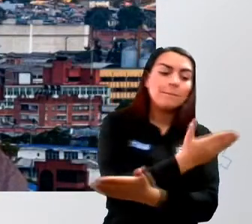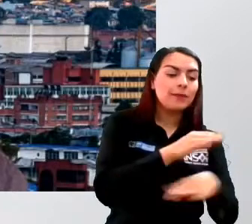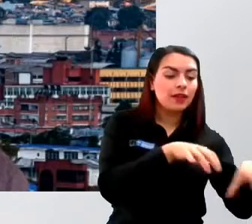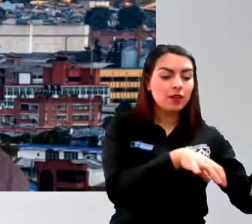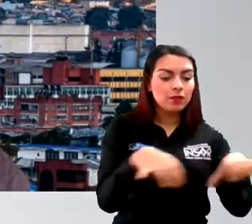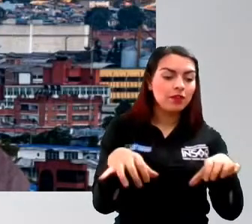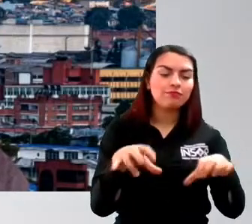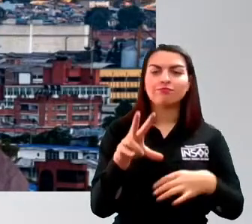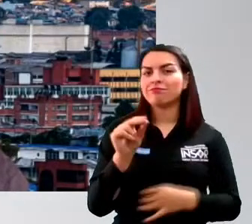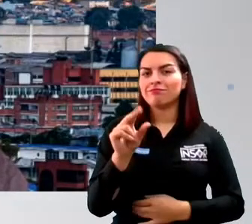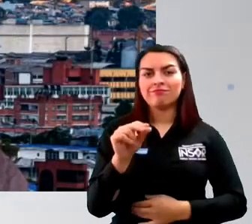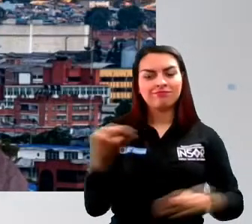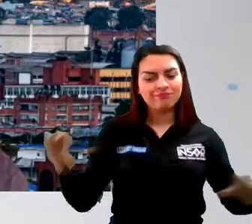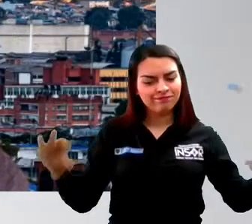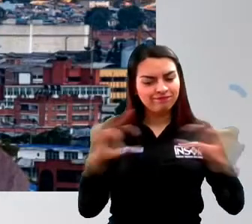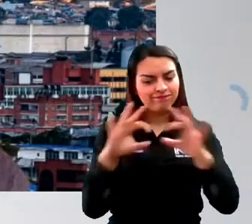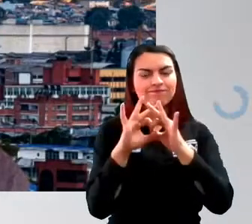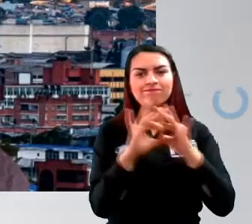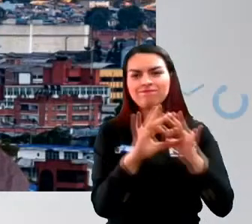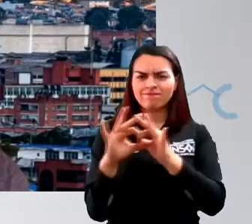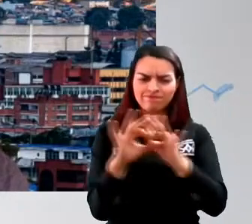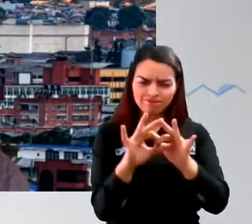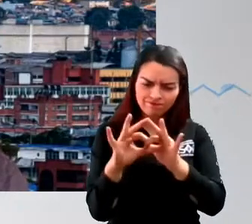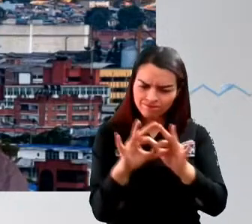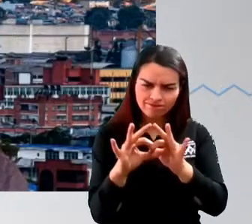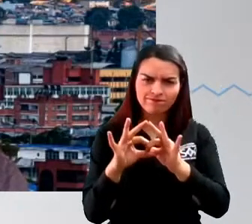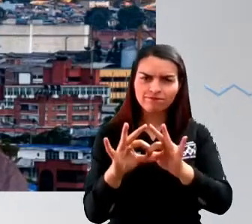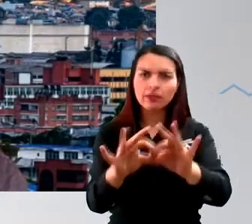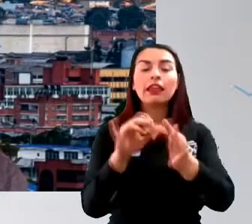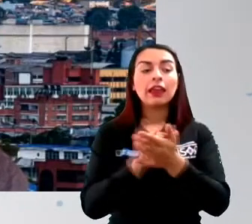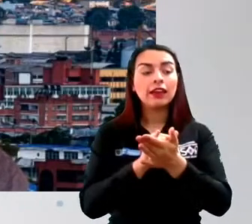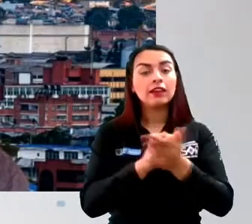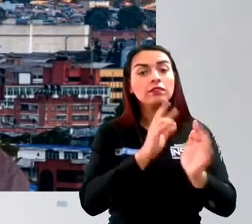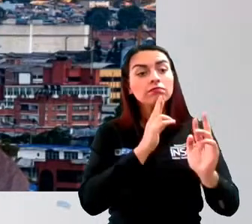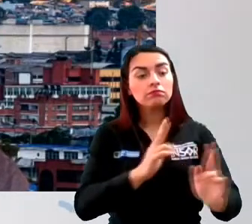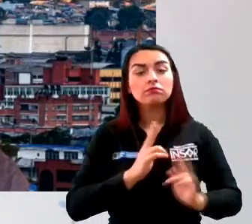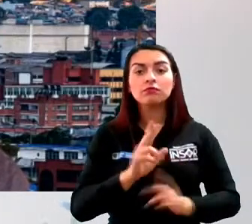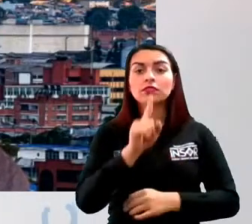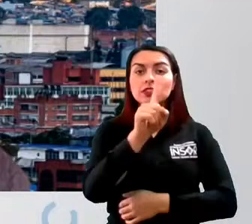Van íntimamente ligados. Y